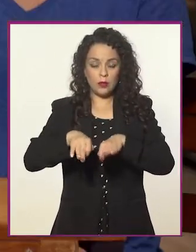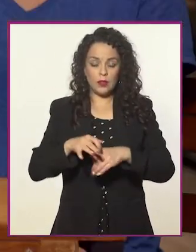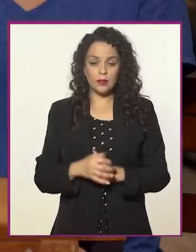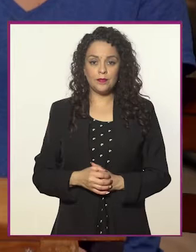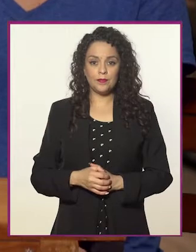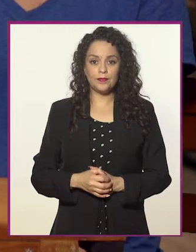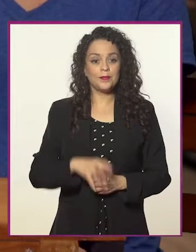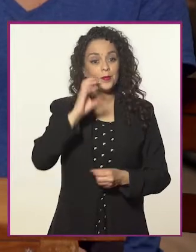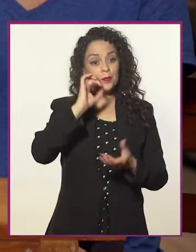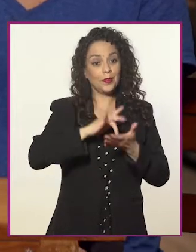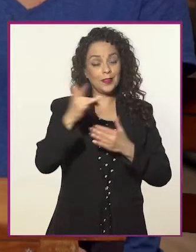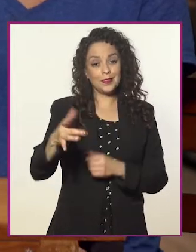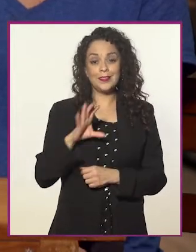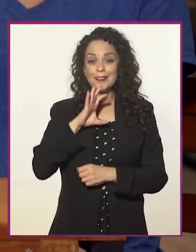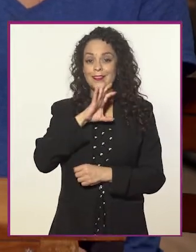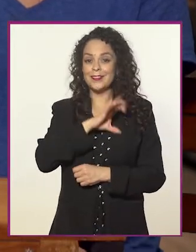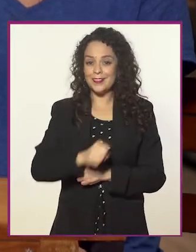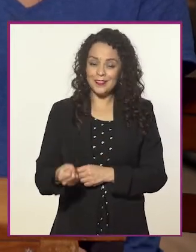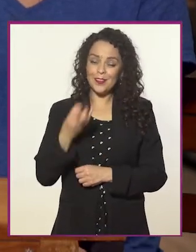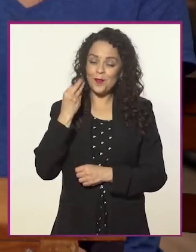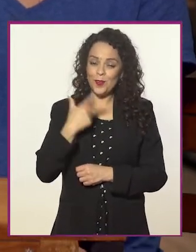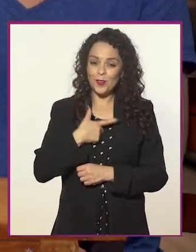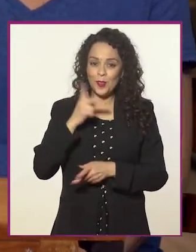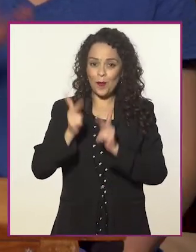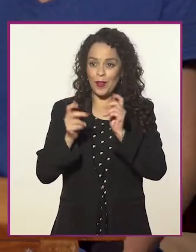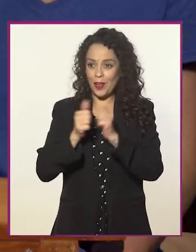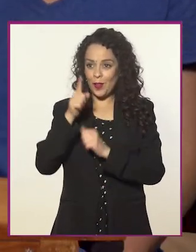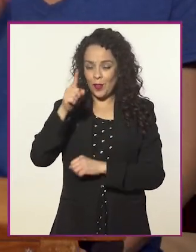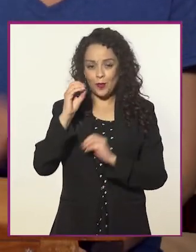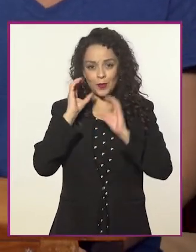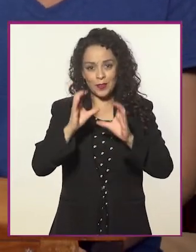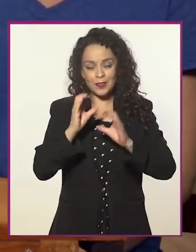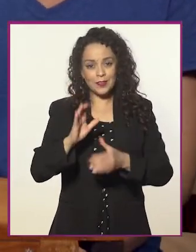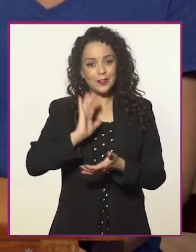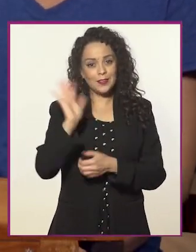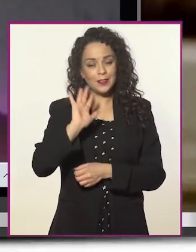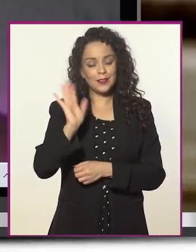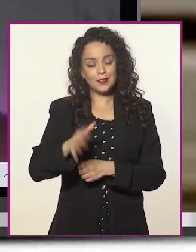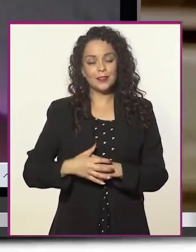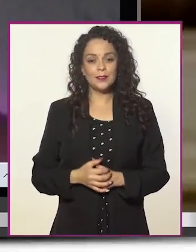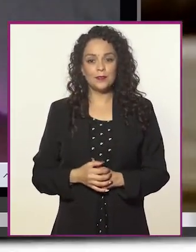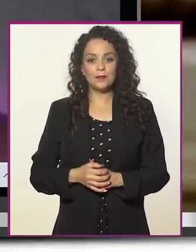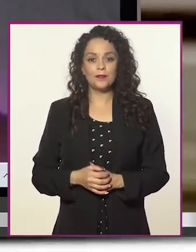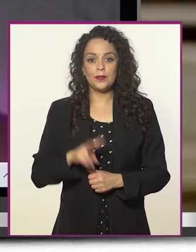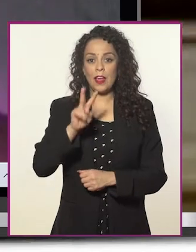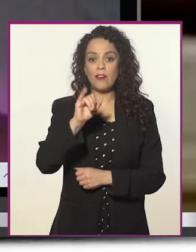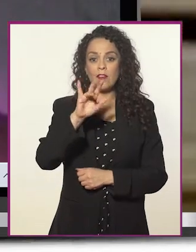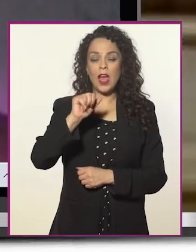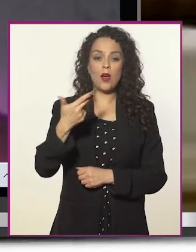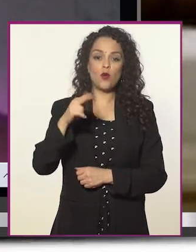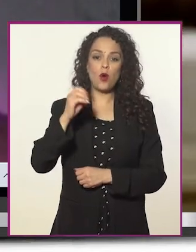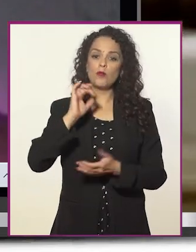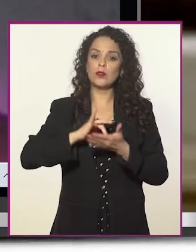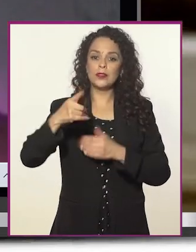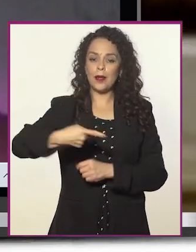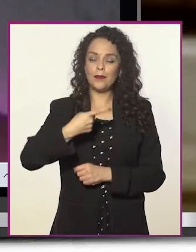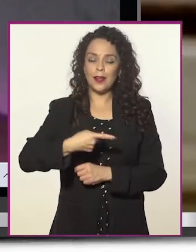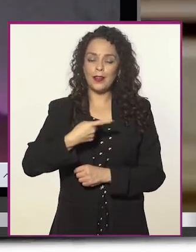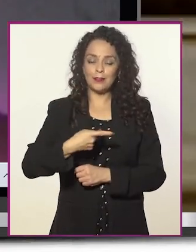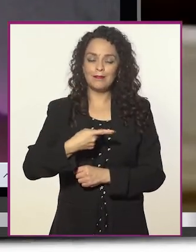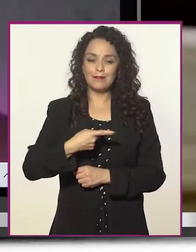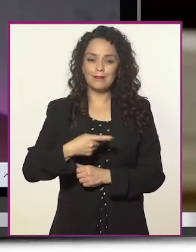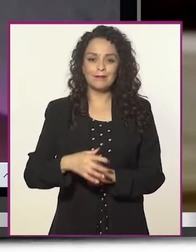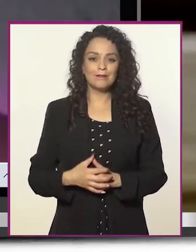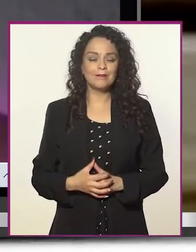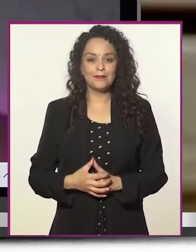suceder. Gracias, nos encantó platicar contigo. Cuídate. Bye. Bye. Viviana y Hugo, muchas gracias por las preguntas